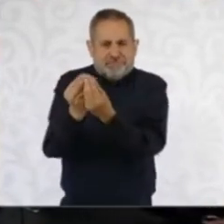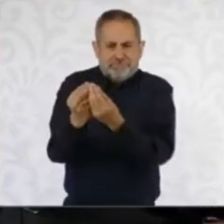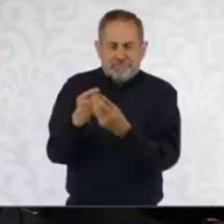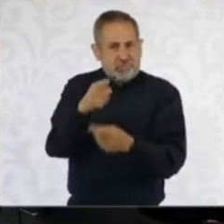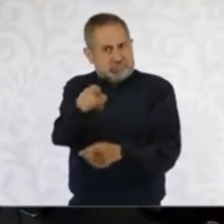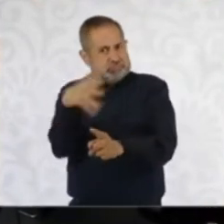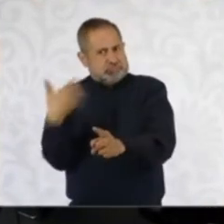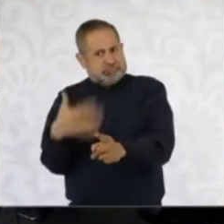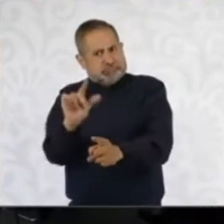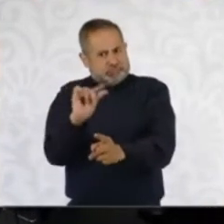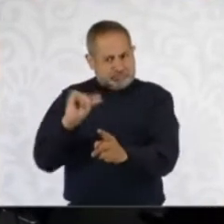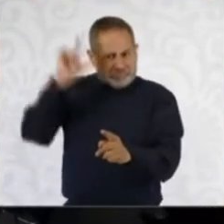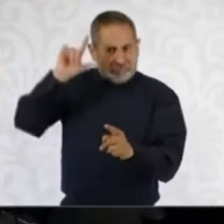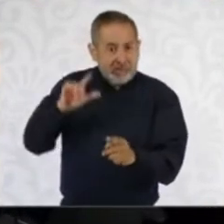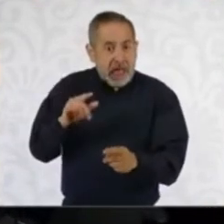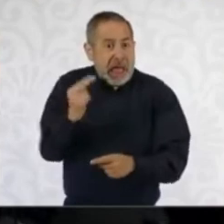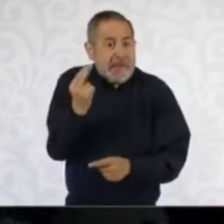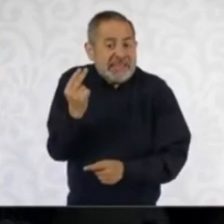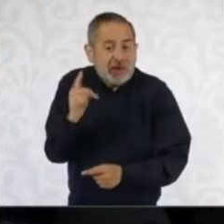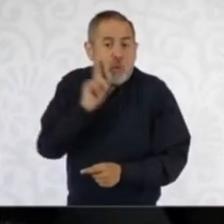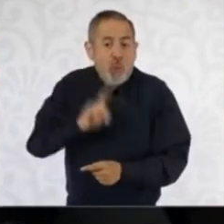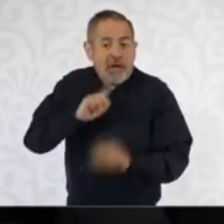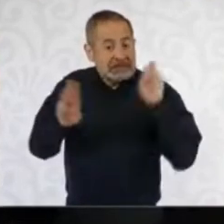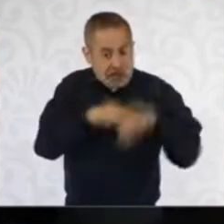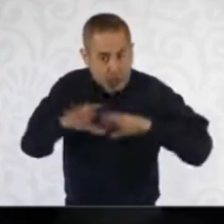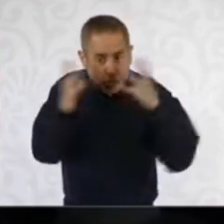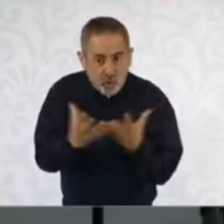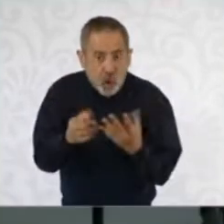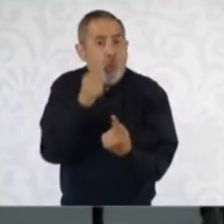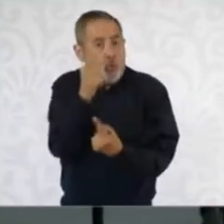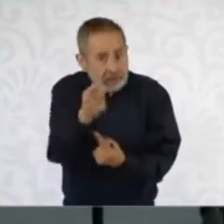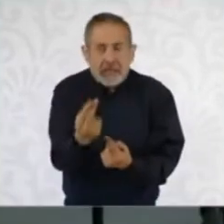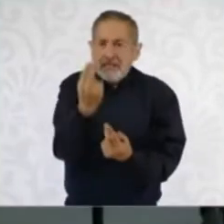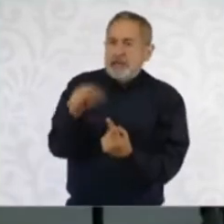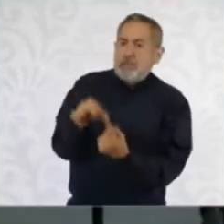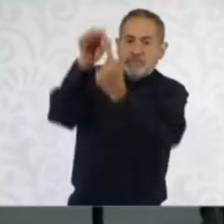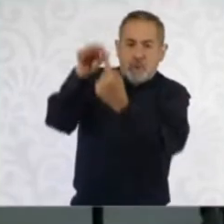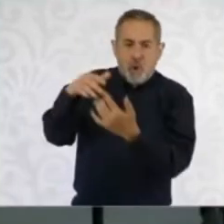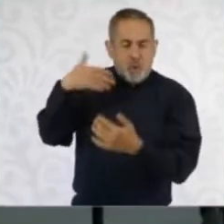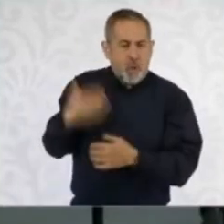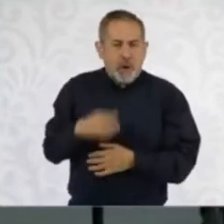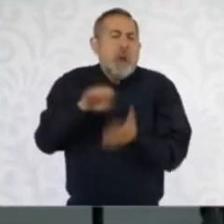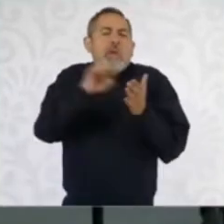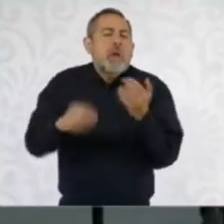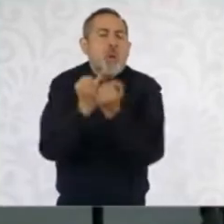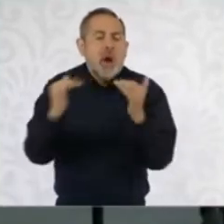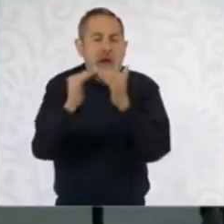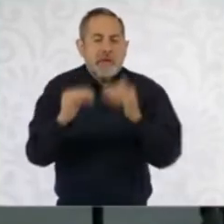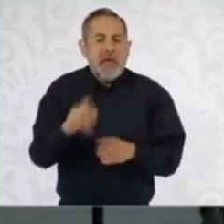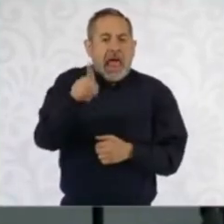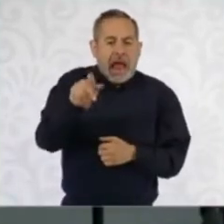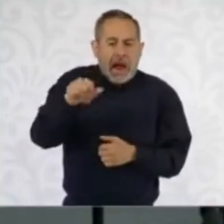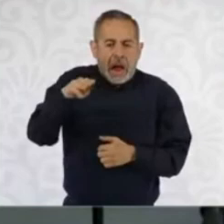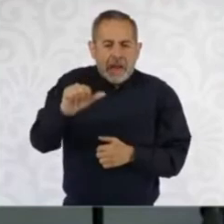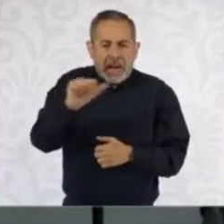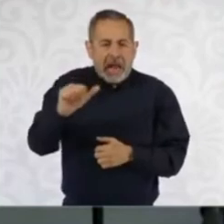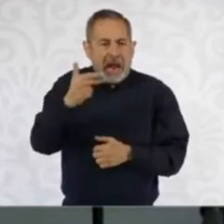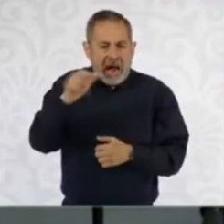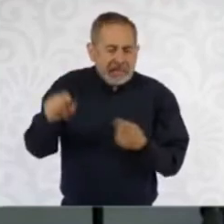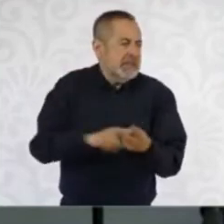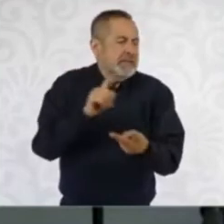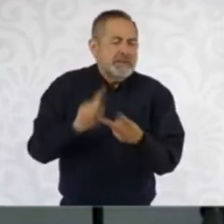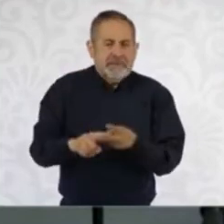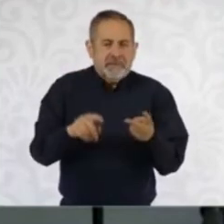novedad. Sí, o sea, realmente sí, o sea, de todas las áreas. Y bueno, voy a citar algunas personas, ¿no? Como, bueno, en este caso Kamala Harris, la cantante